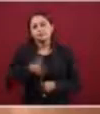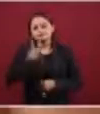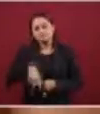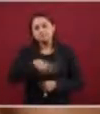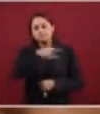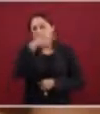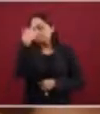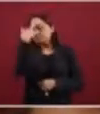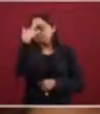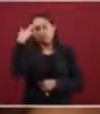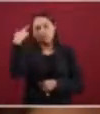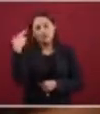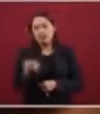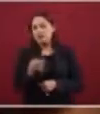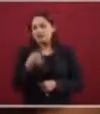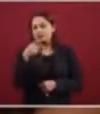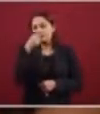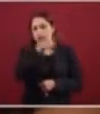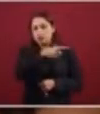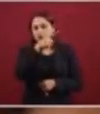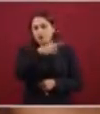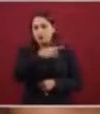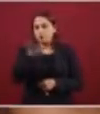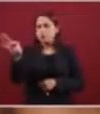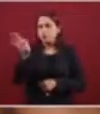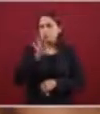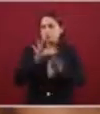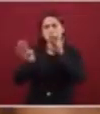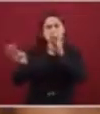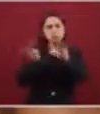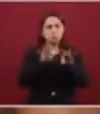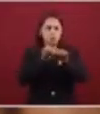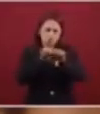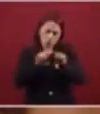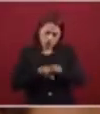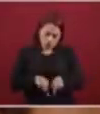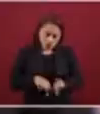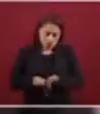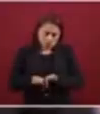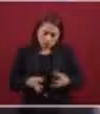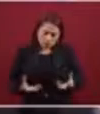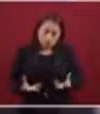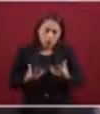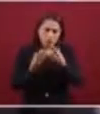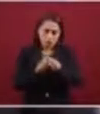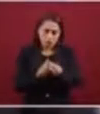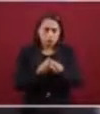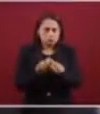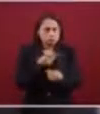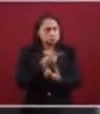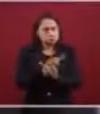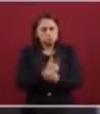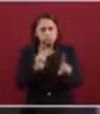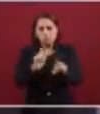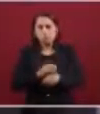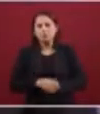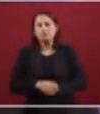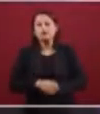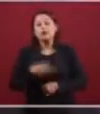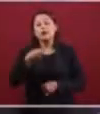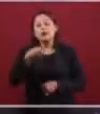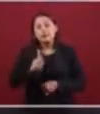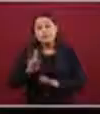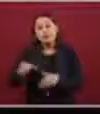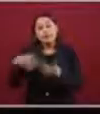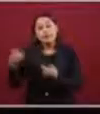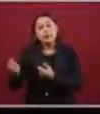cierto, tienes todo el derecho de tener las personas que necesitas a tu alrededor, de confianza y demás, también comentan que